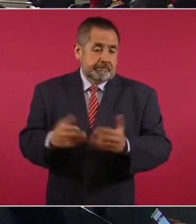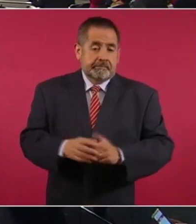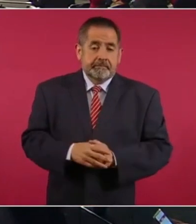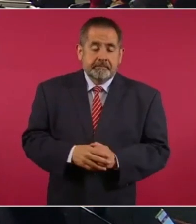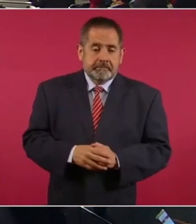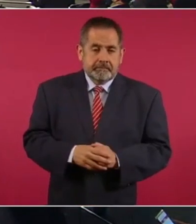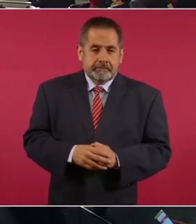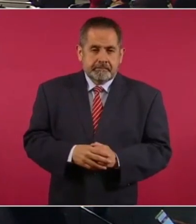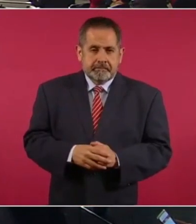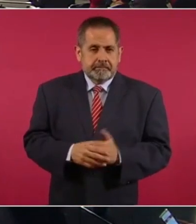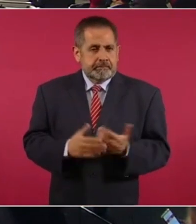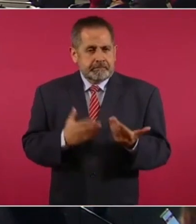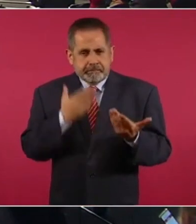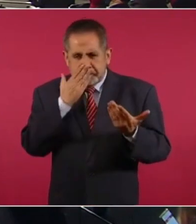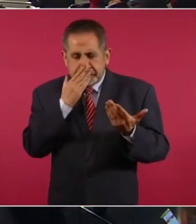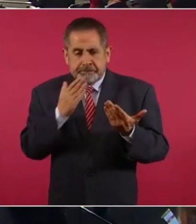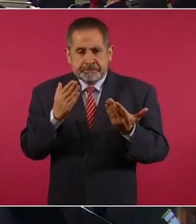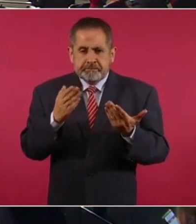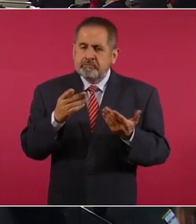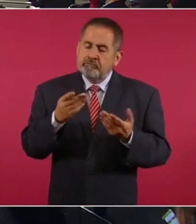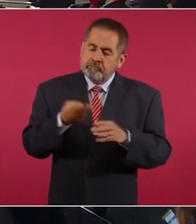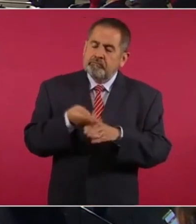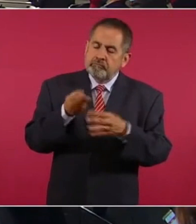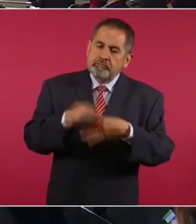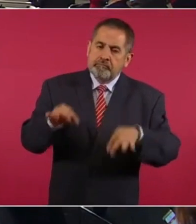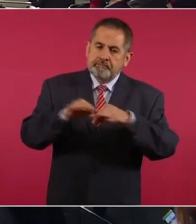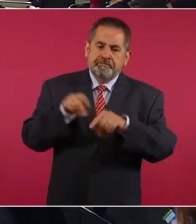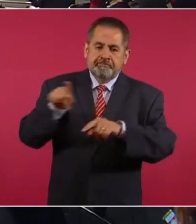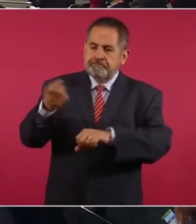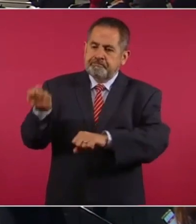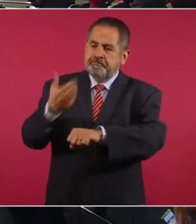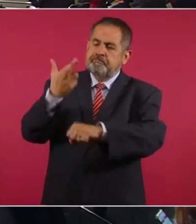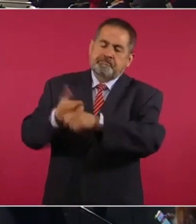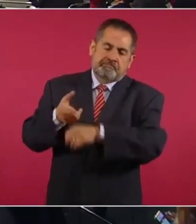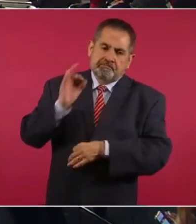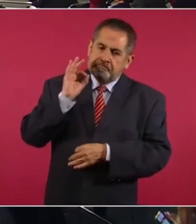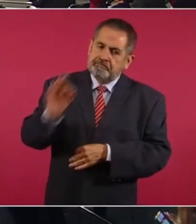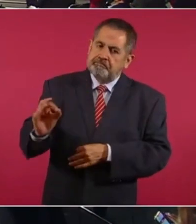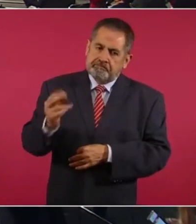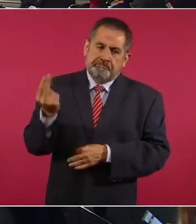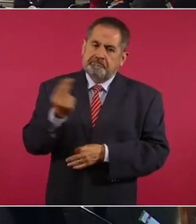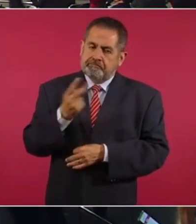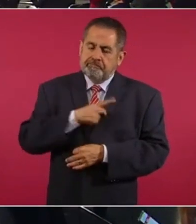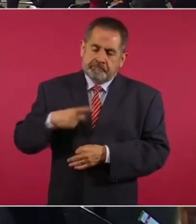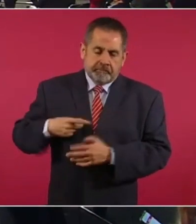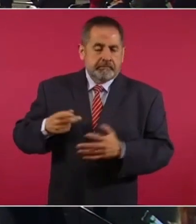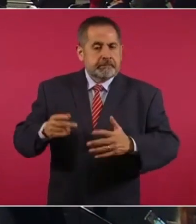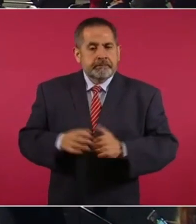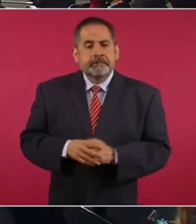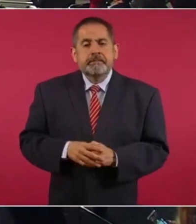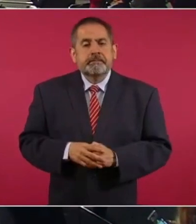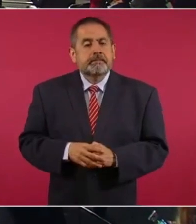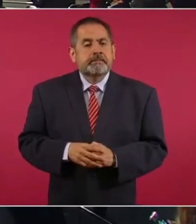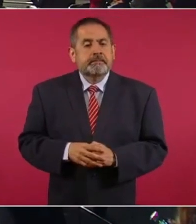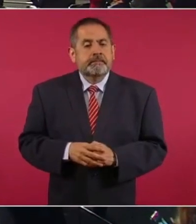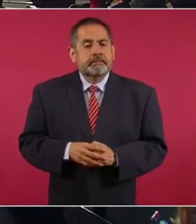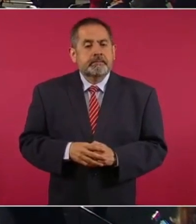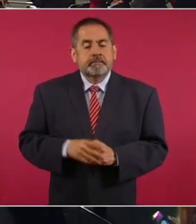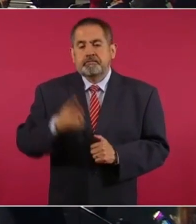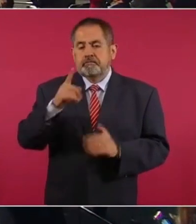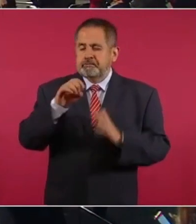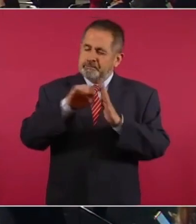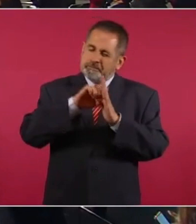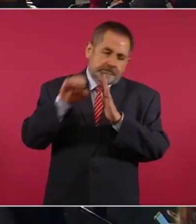de la tabla. Entonces, sí es muy importante el secretario. Ahora viene un